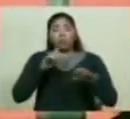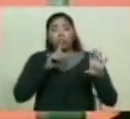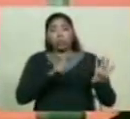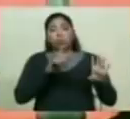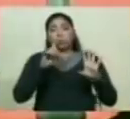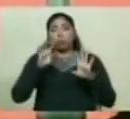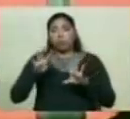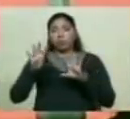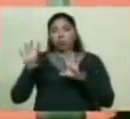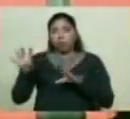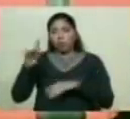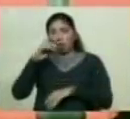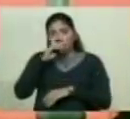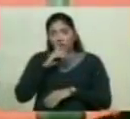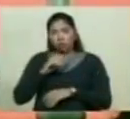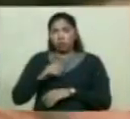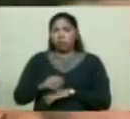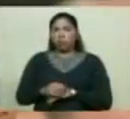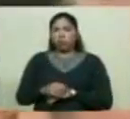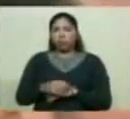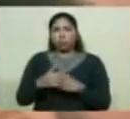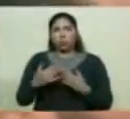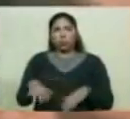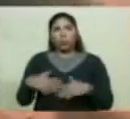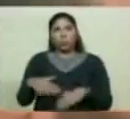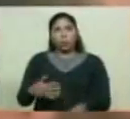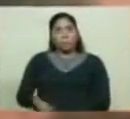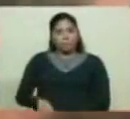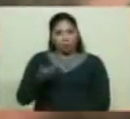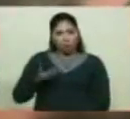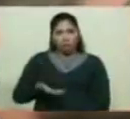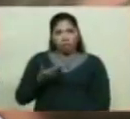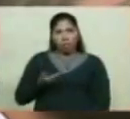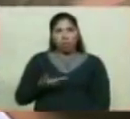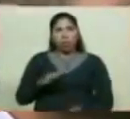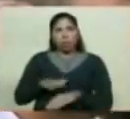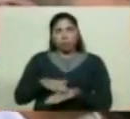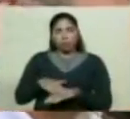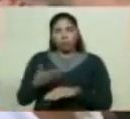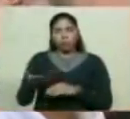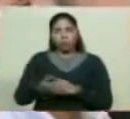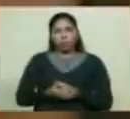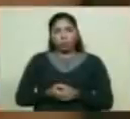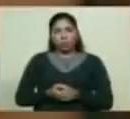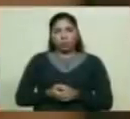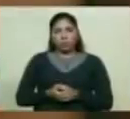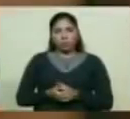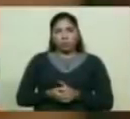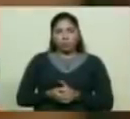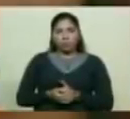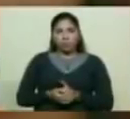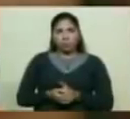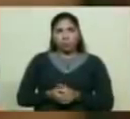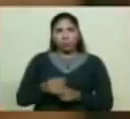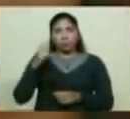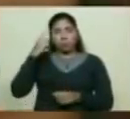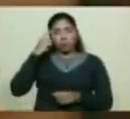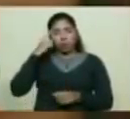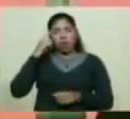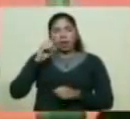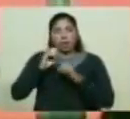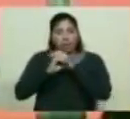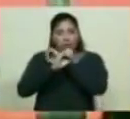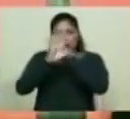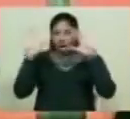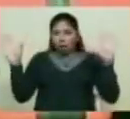años marca un hito que el presidente nicolás maduro moros no tiene muy claro como lo tenía